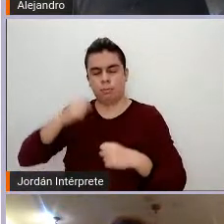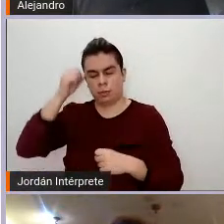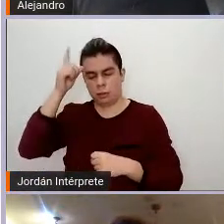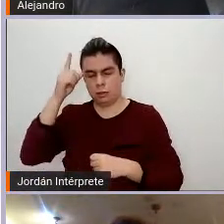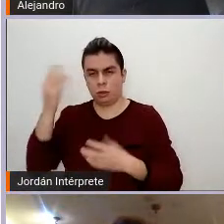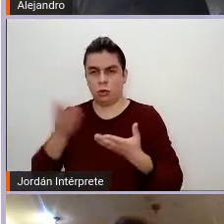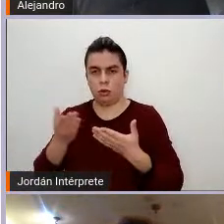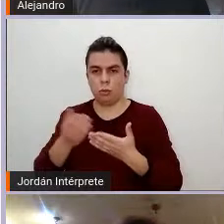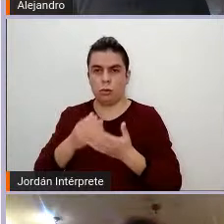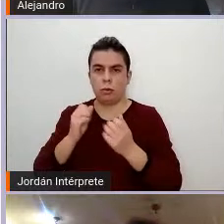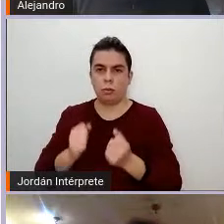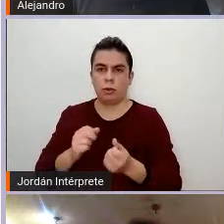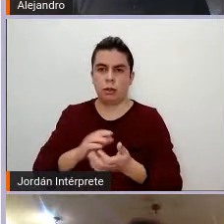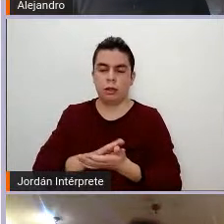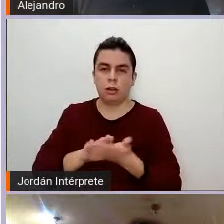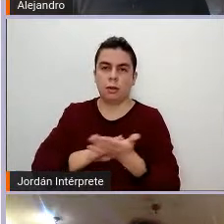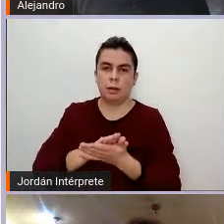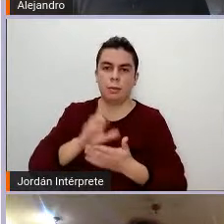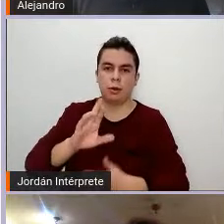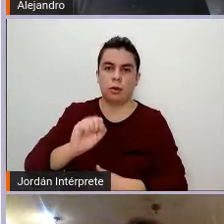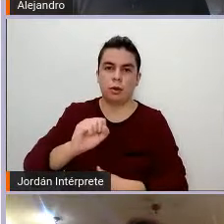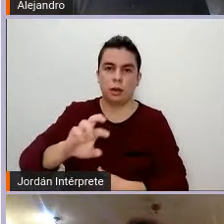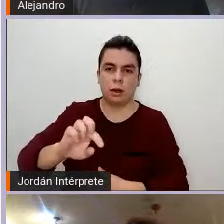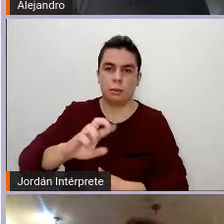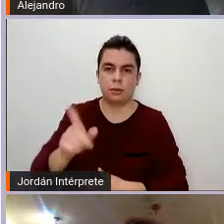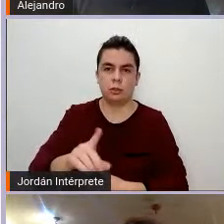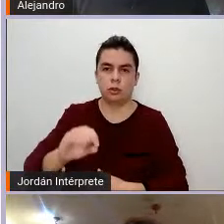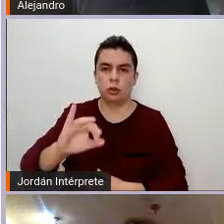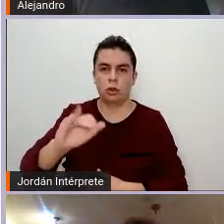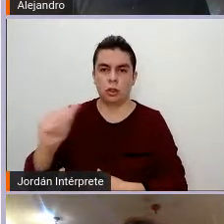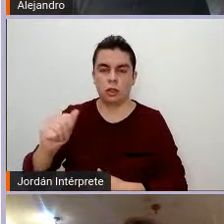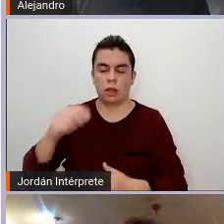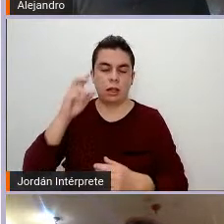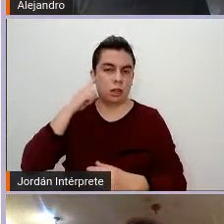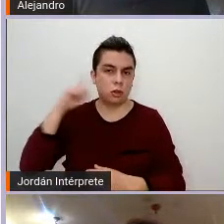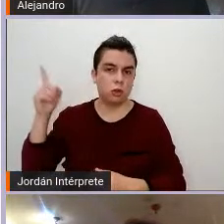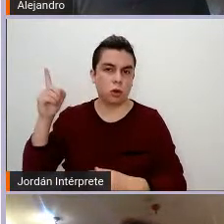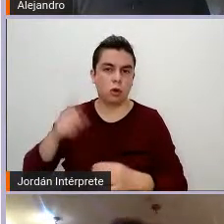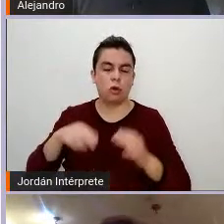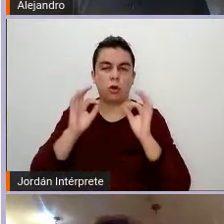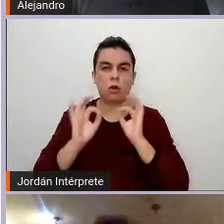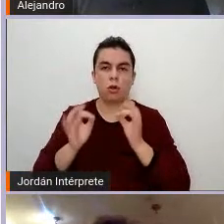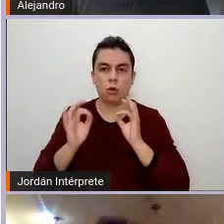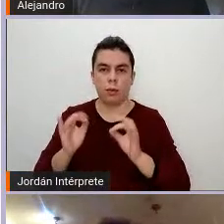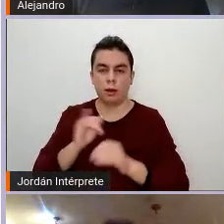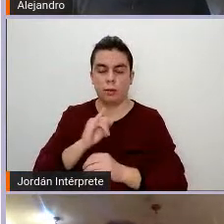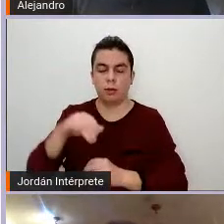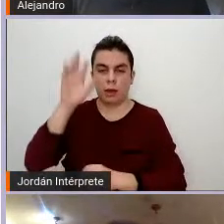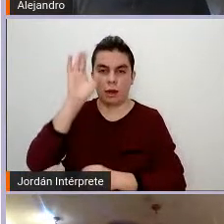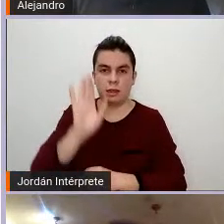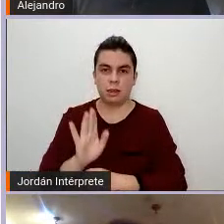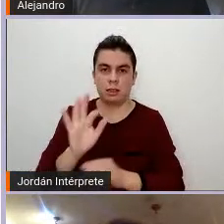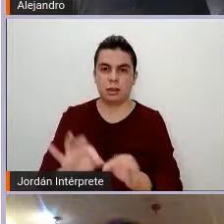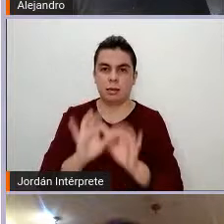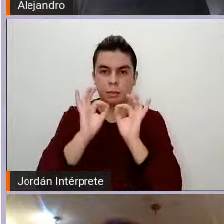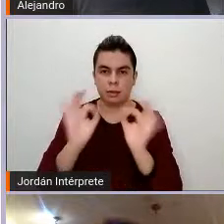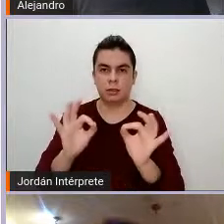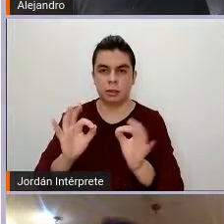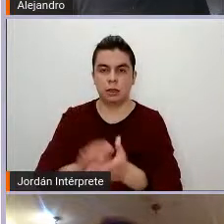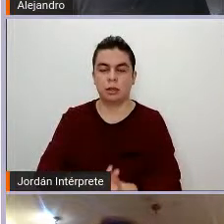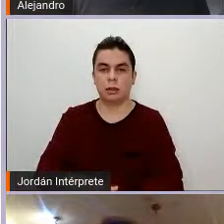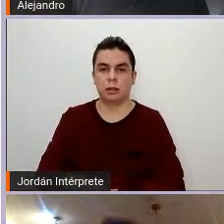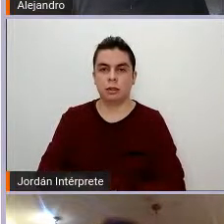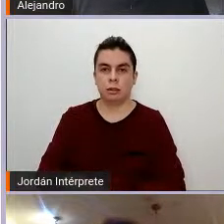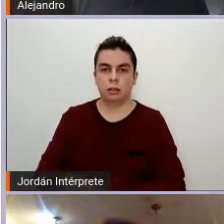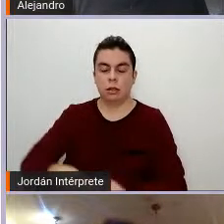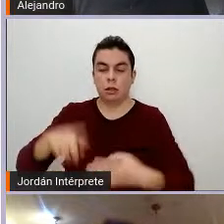musical rapsódica que usa el sistema tonal tradicional, pero con características particulares, estando estructurada en